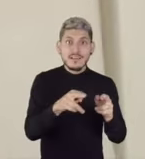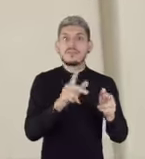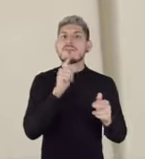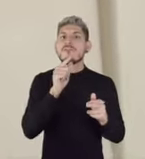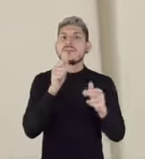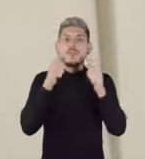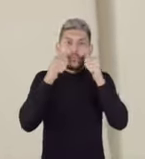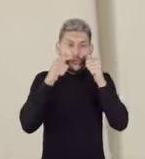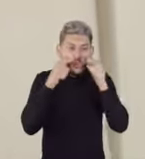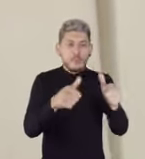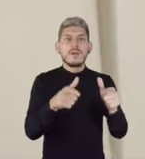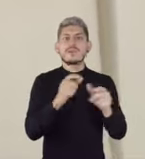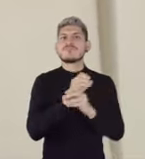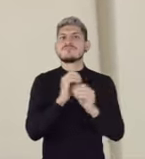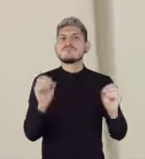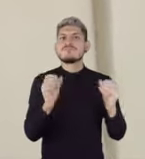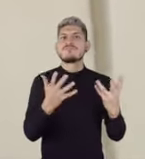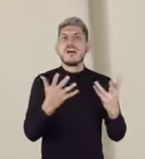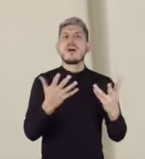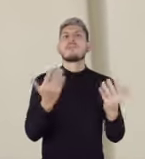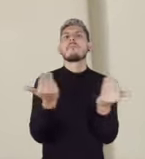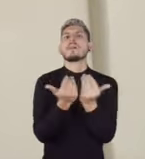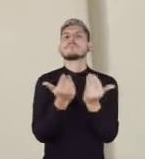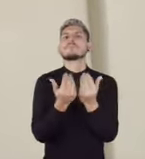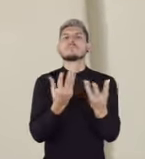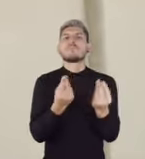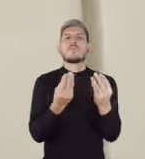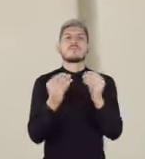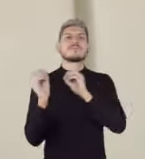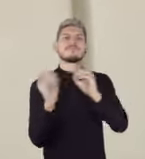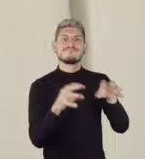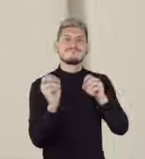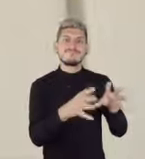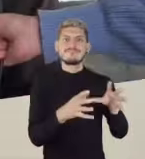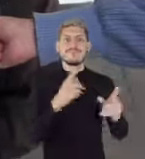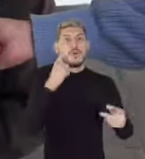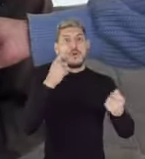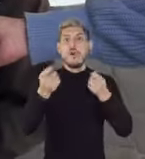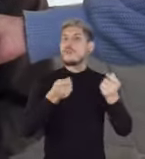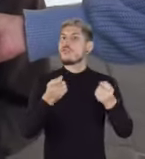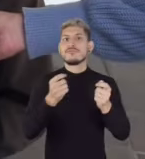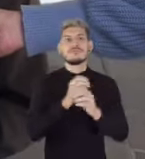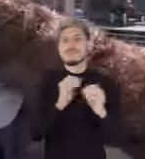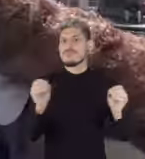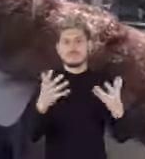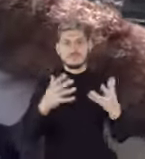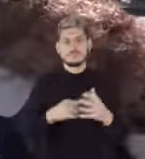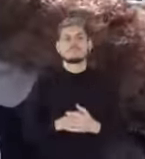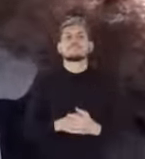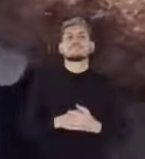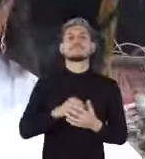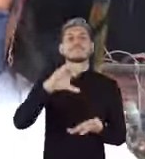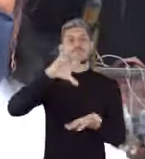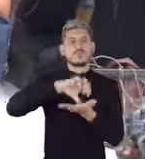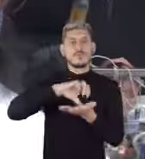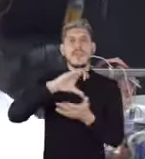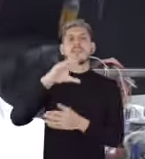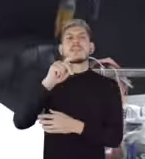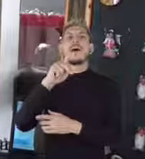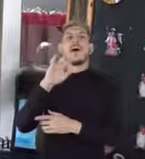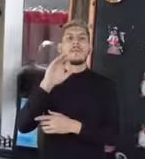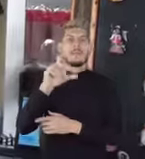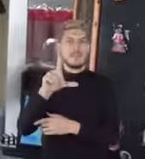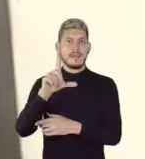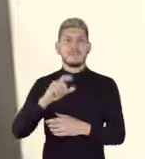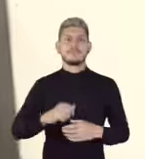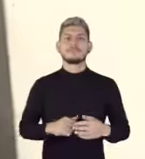no hay mucha protección, botan la basura, no hay control. Ciudad Capital. Ciudad Capital. Ciudad